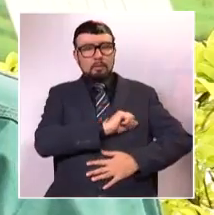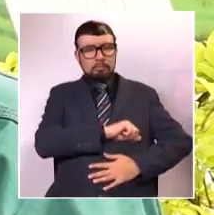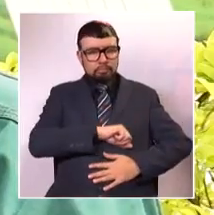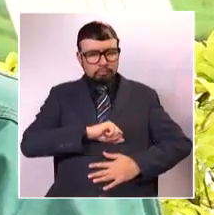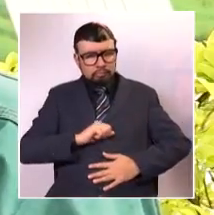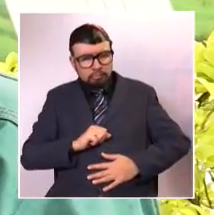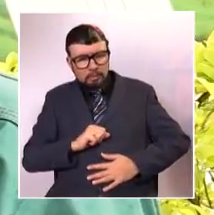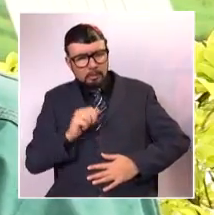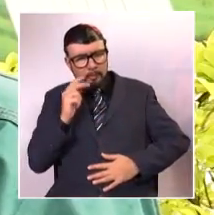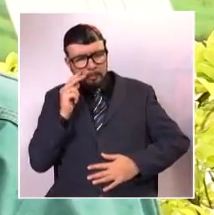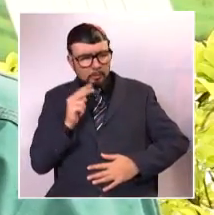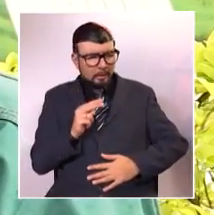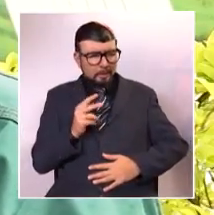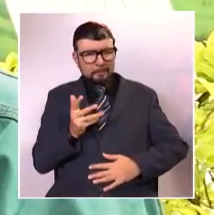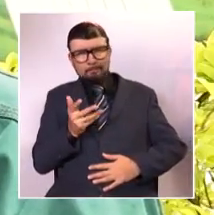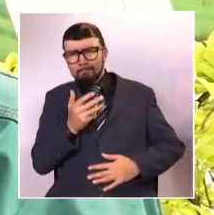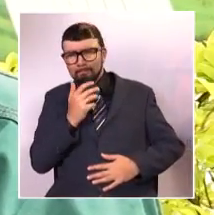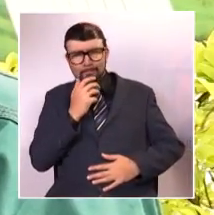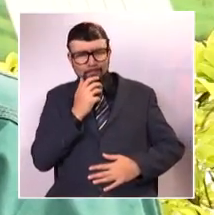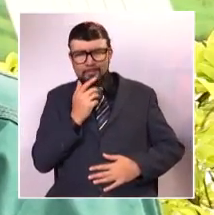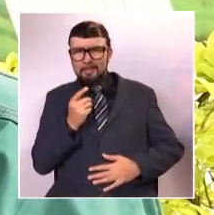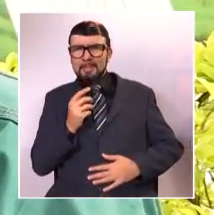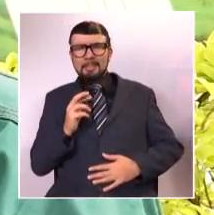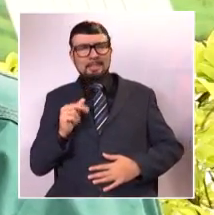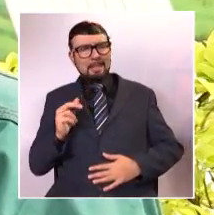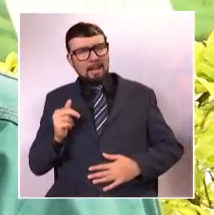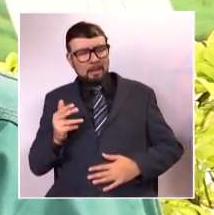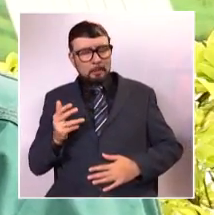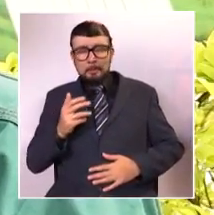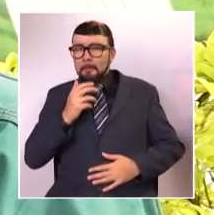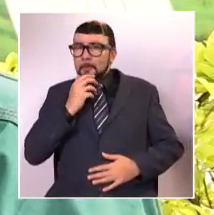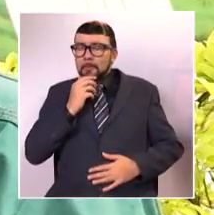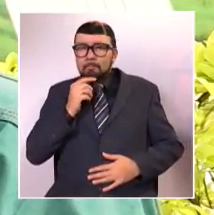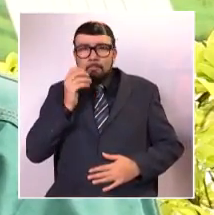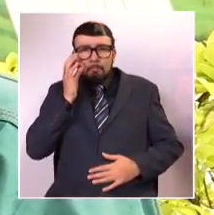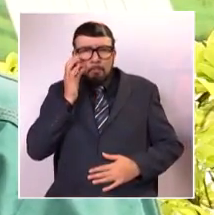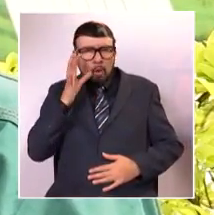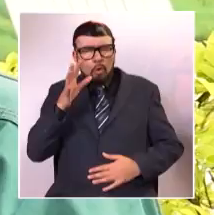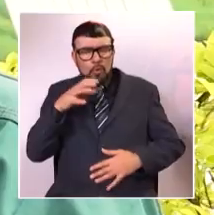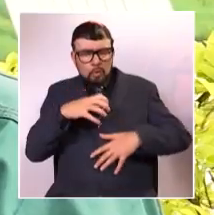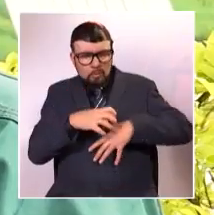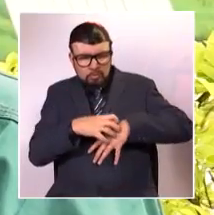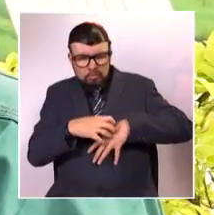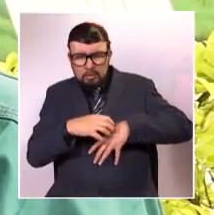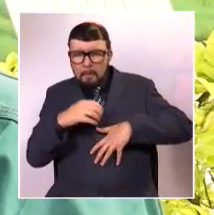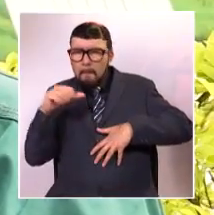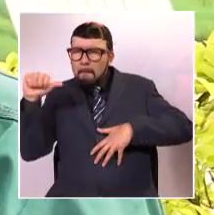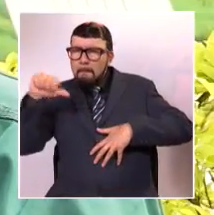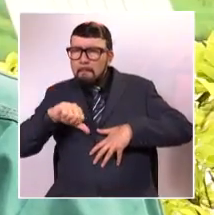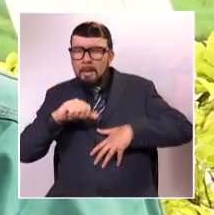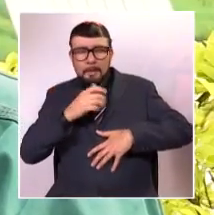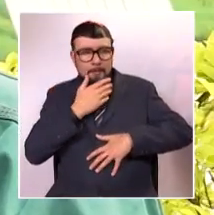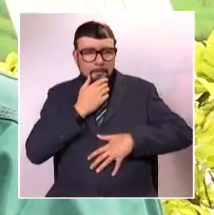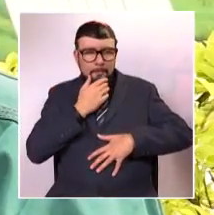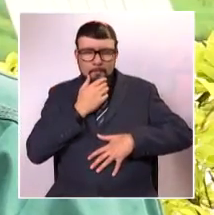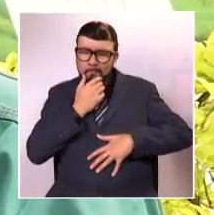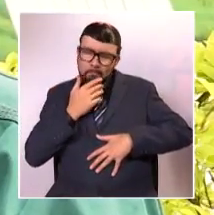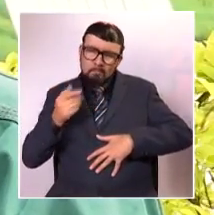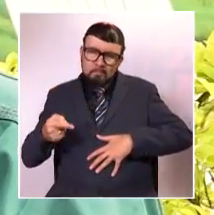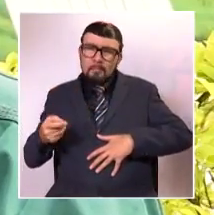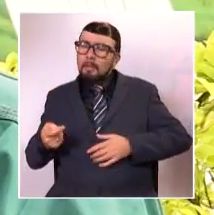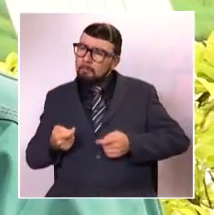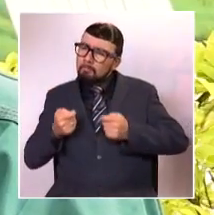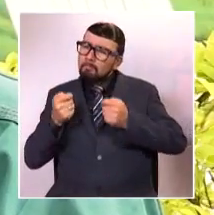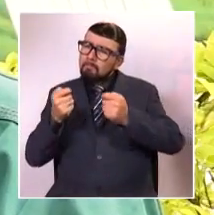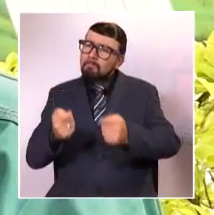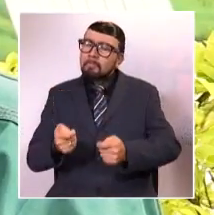ver de pronto características que nos hacen sospechar de alguna malignidad. Entonces, inmediatamente se